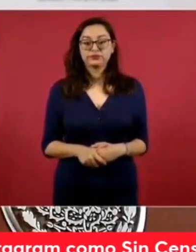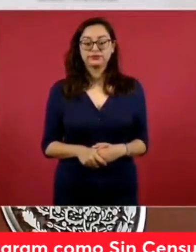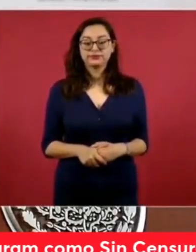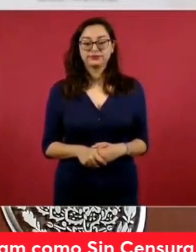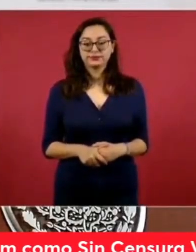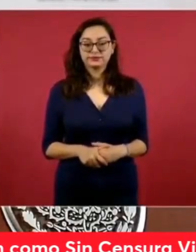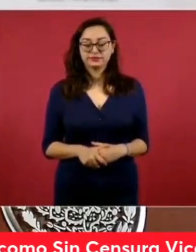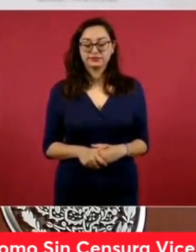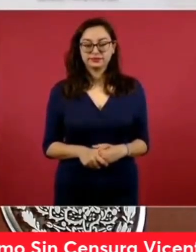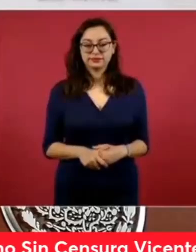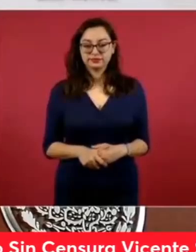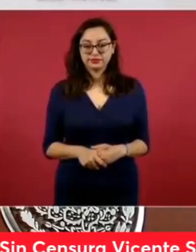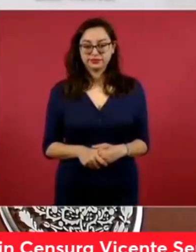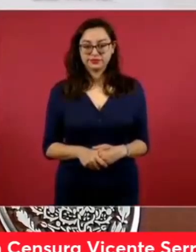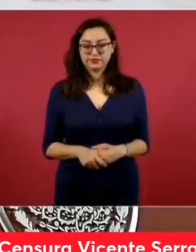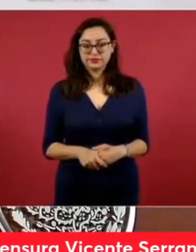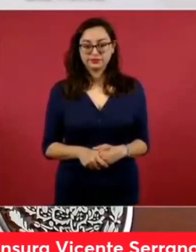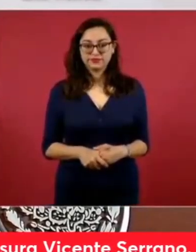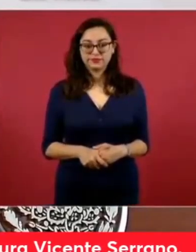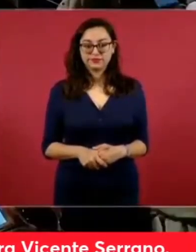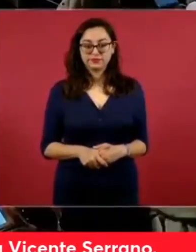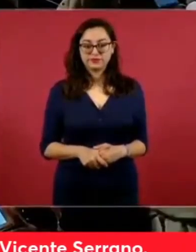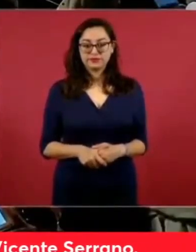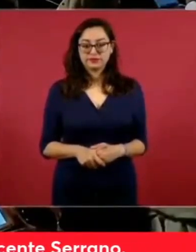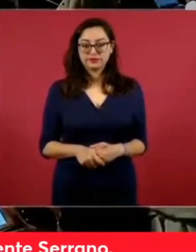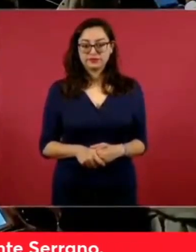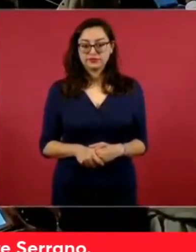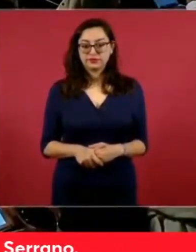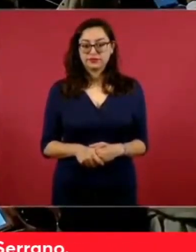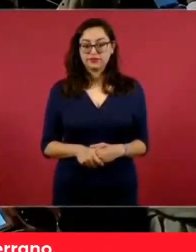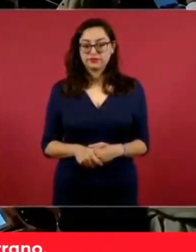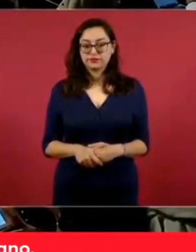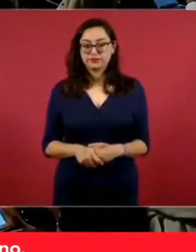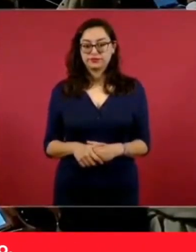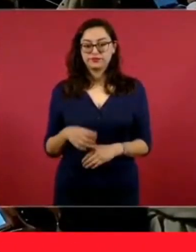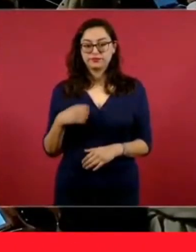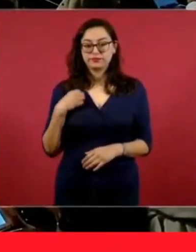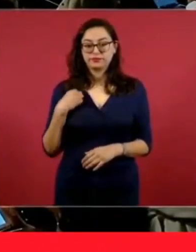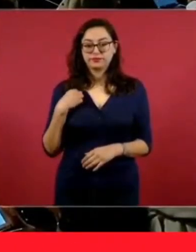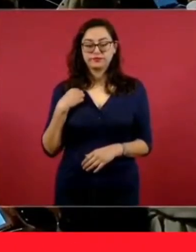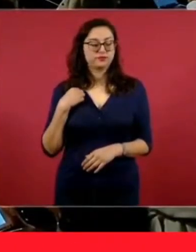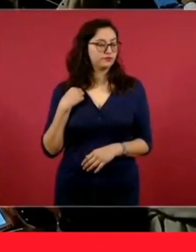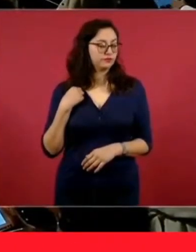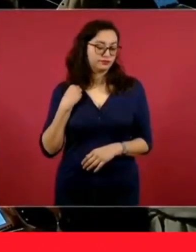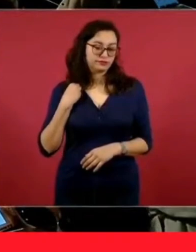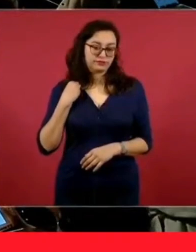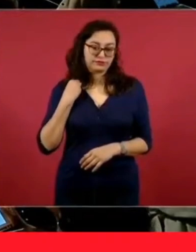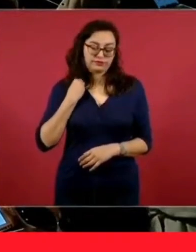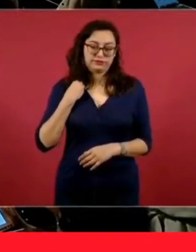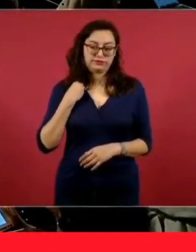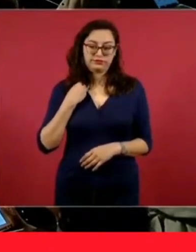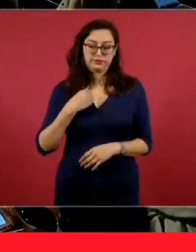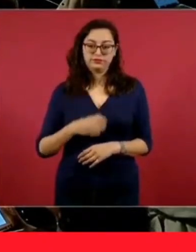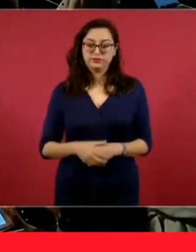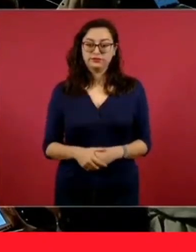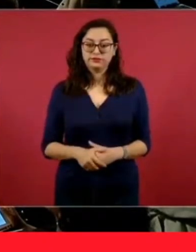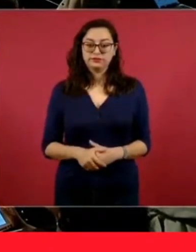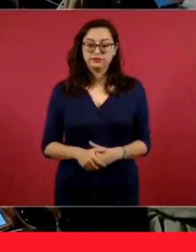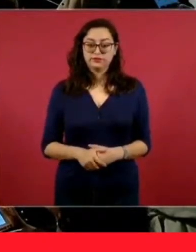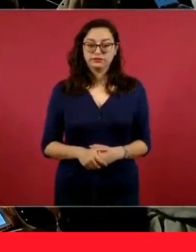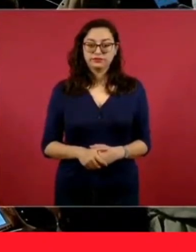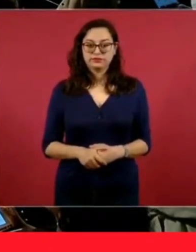y tenemos nosotros que agradecerle mucho porque era de los pocos después que nos daba